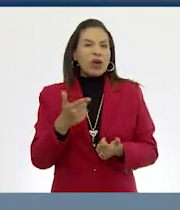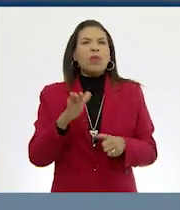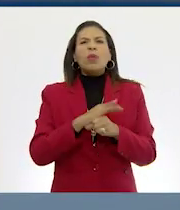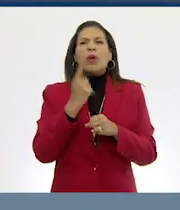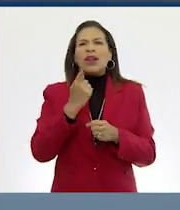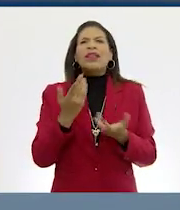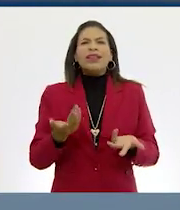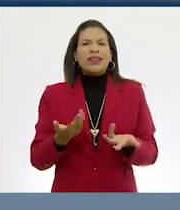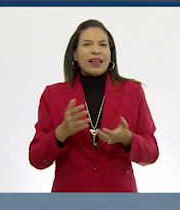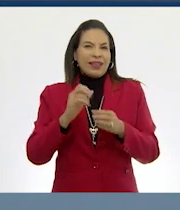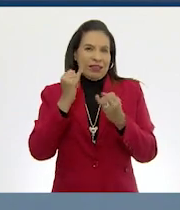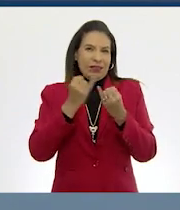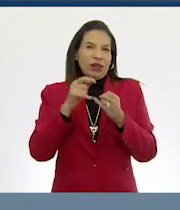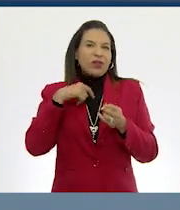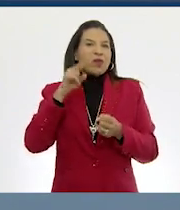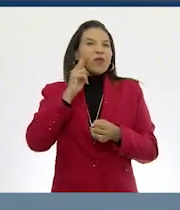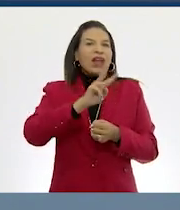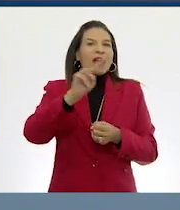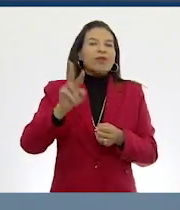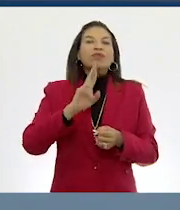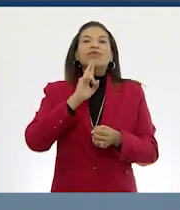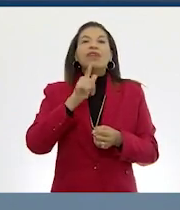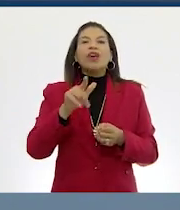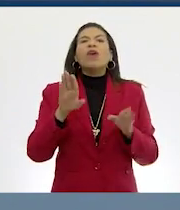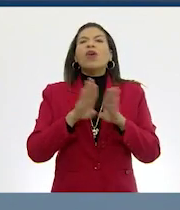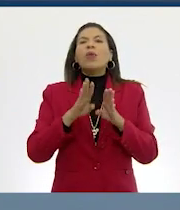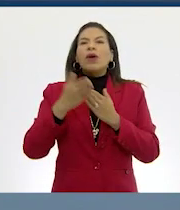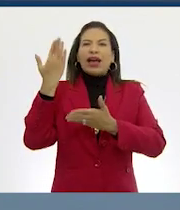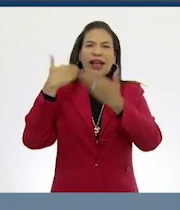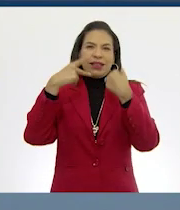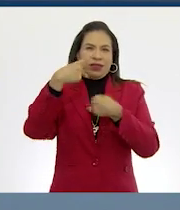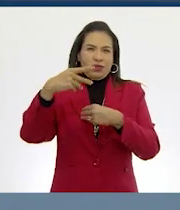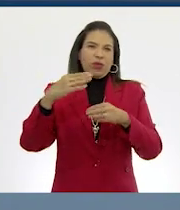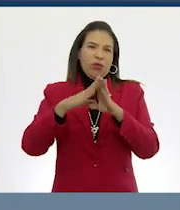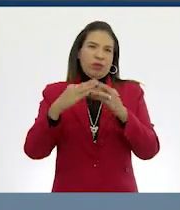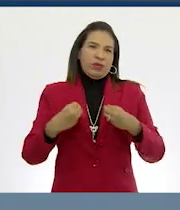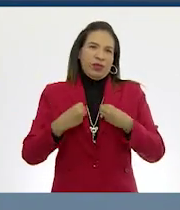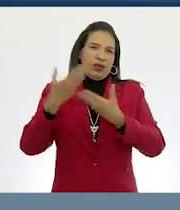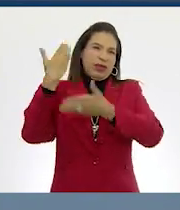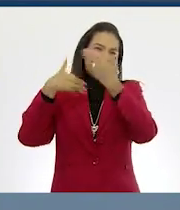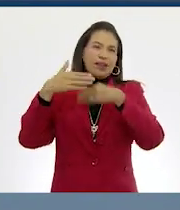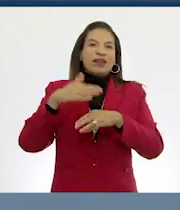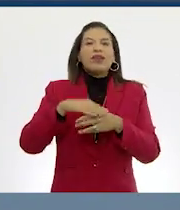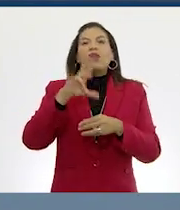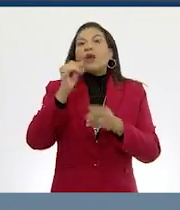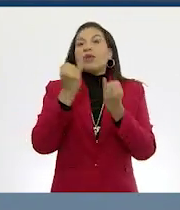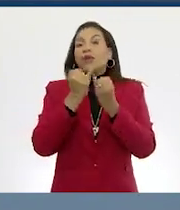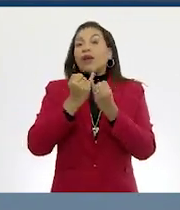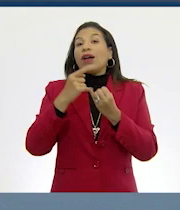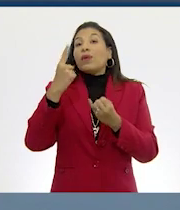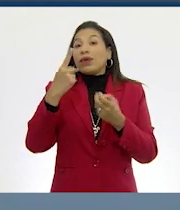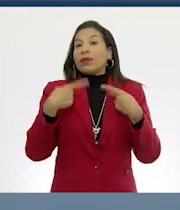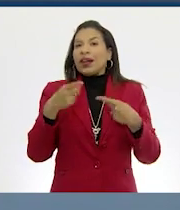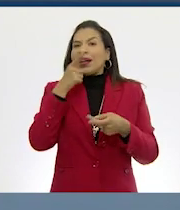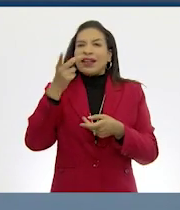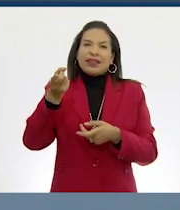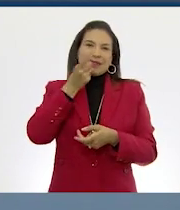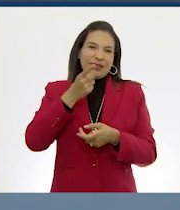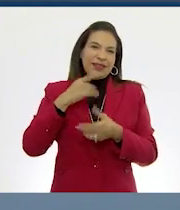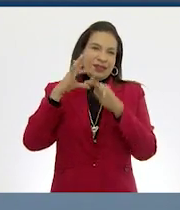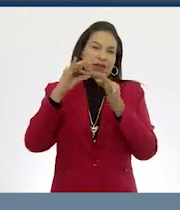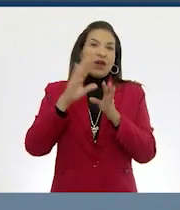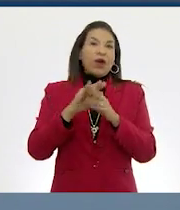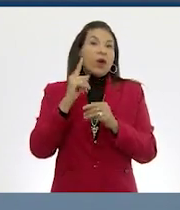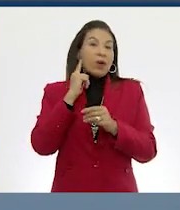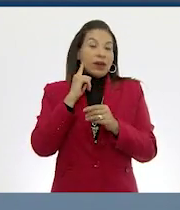porque además así vemos mejor cómo era su mundo. No es lo mismo que alguien te lo cuente a